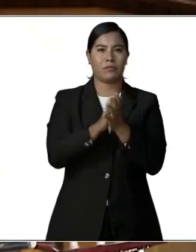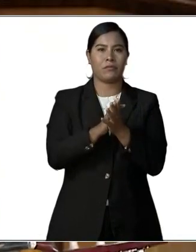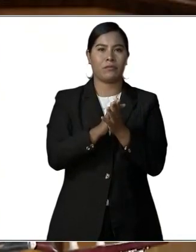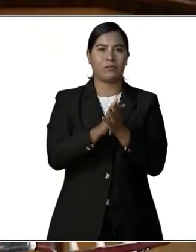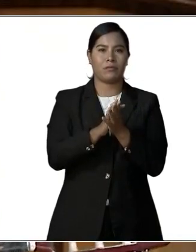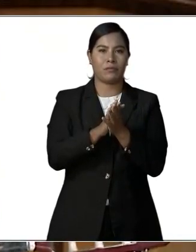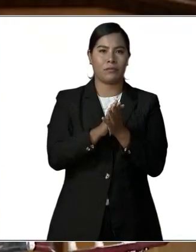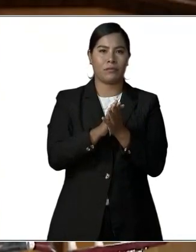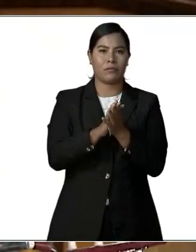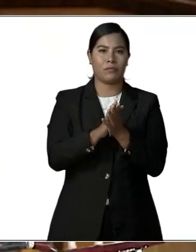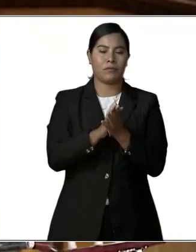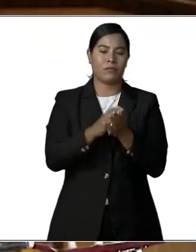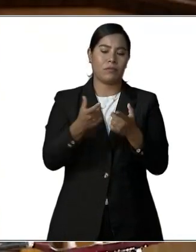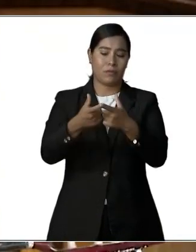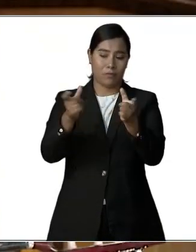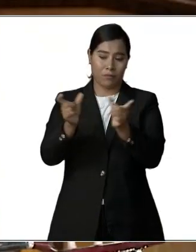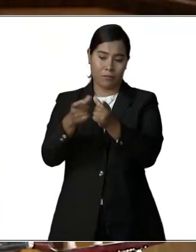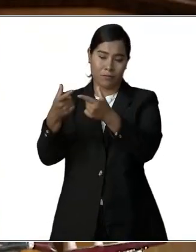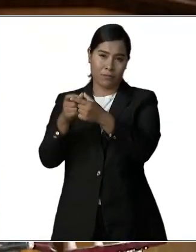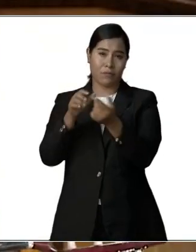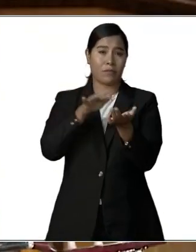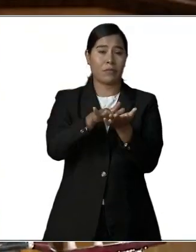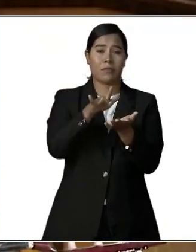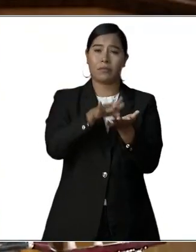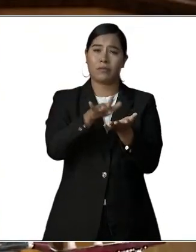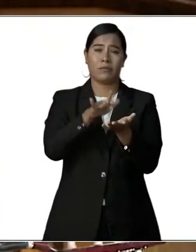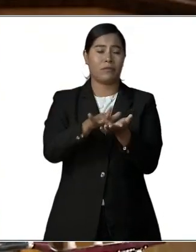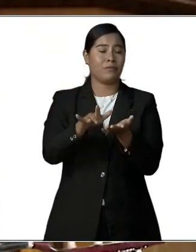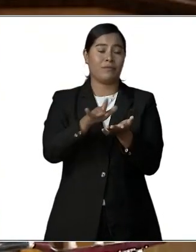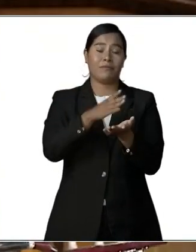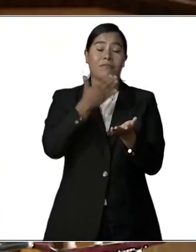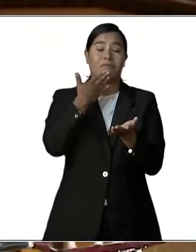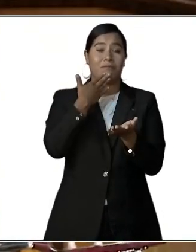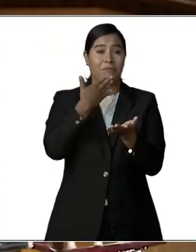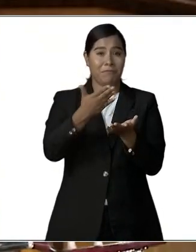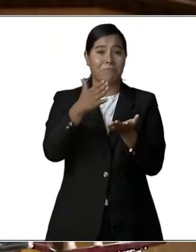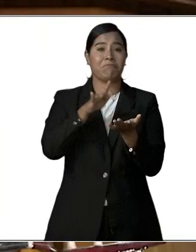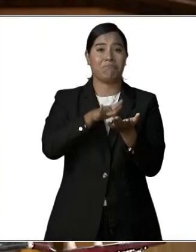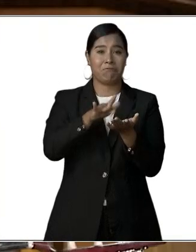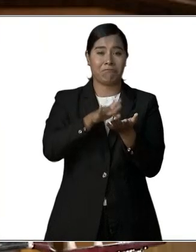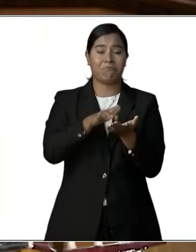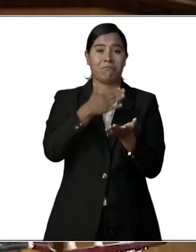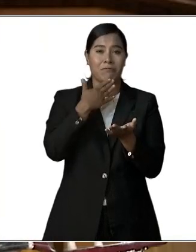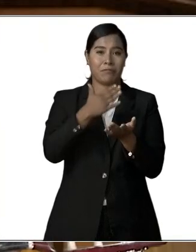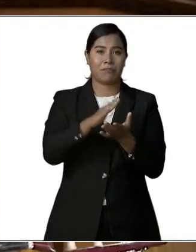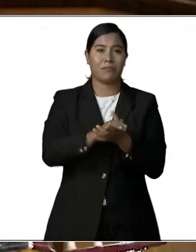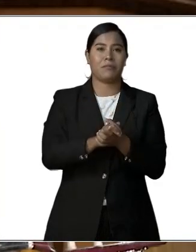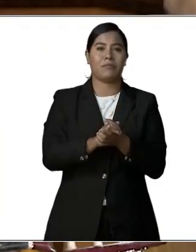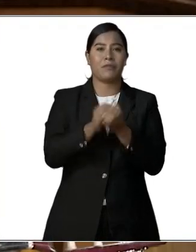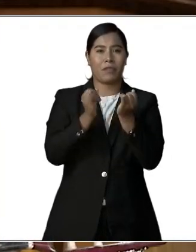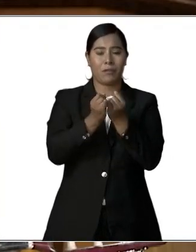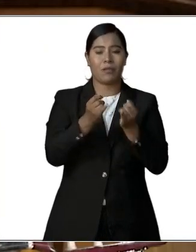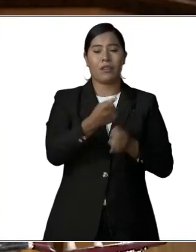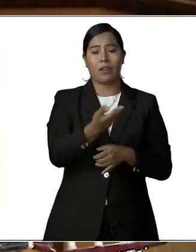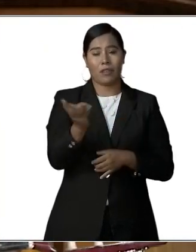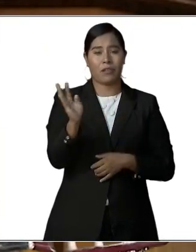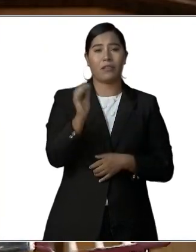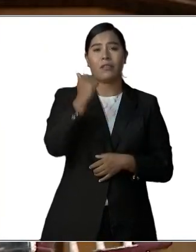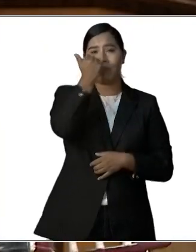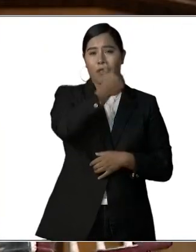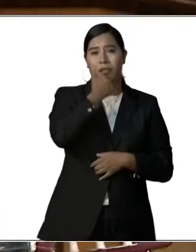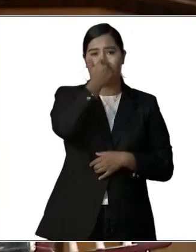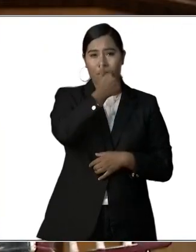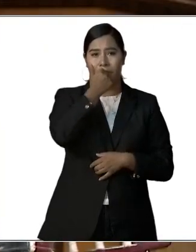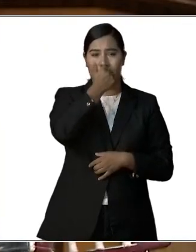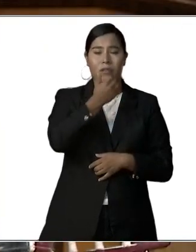dos rondallas, pues es invaluable. No lo encontramos en ninguna otra persona ni estudiante, porque ellos tienen la experiencia